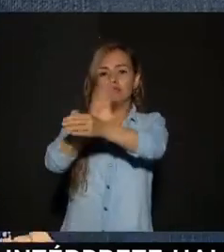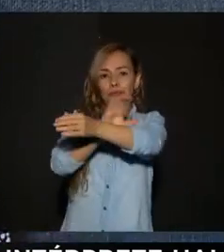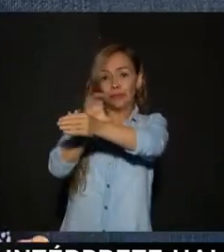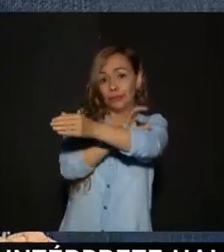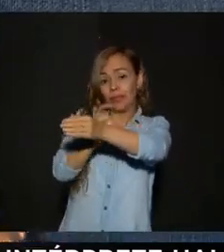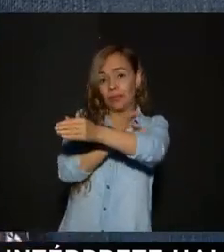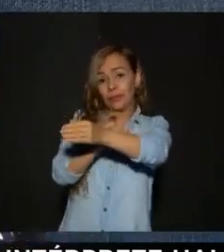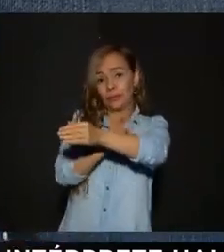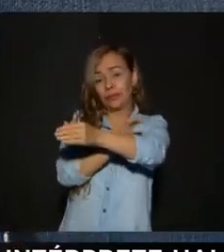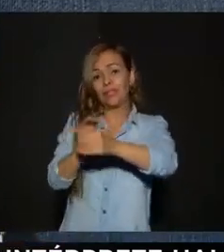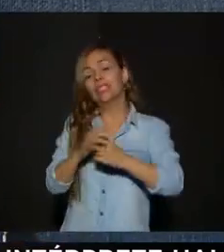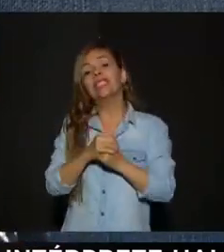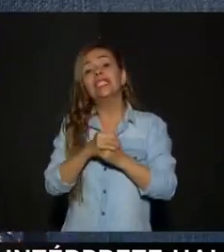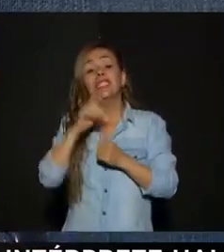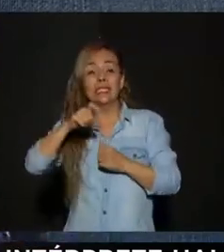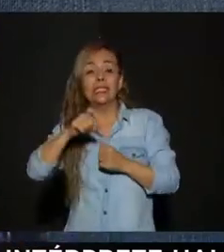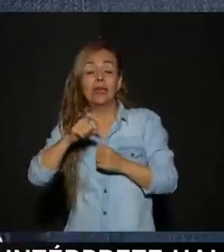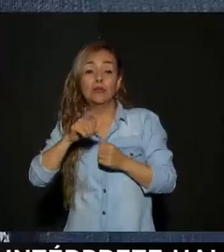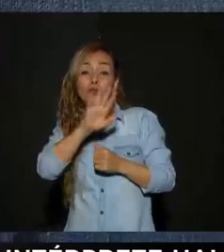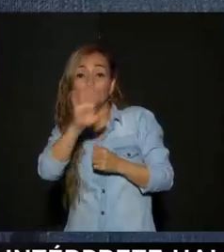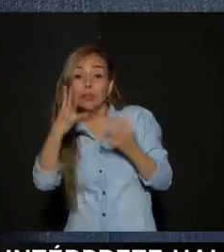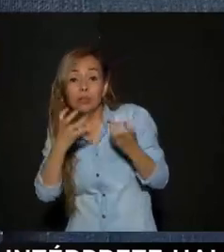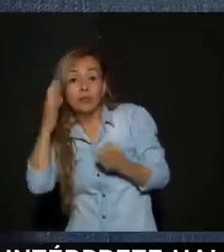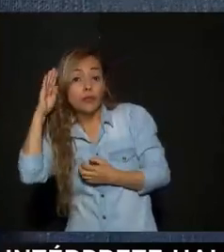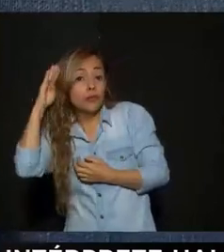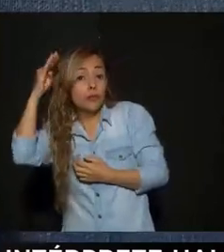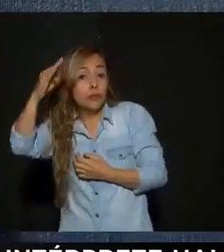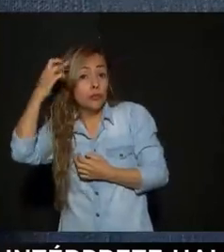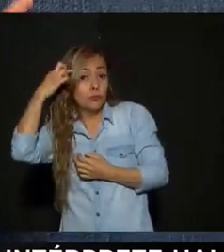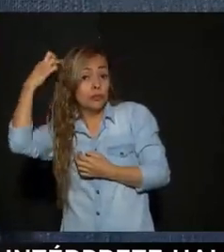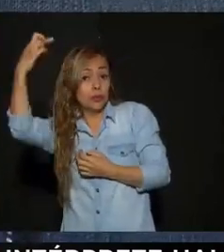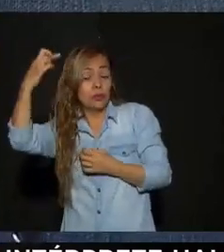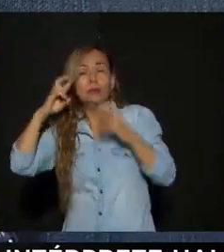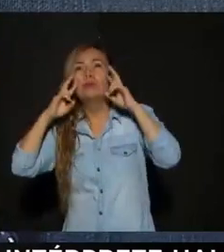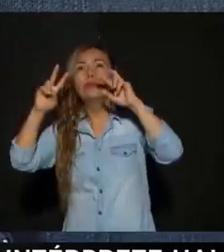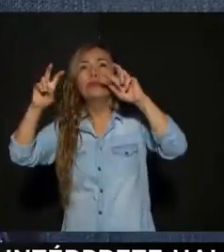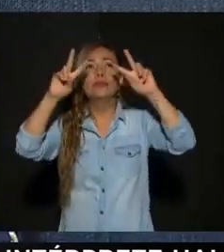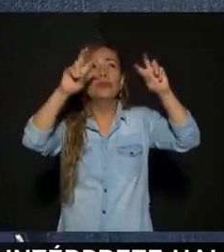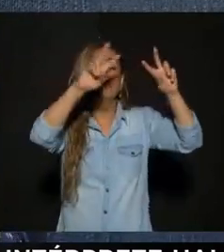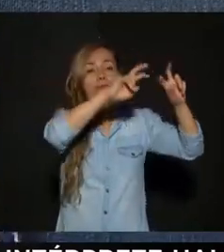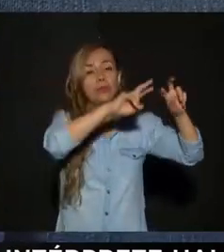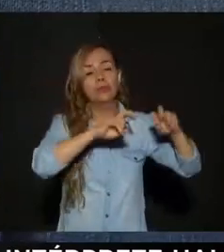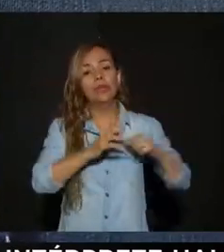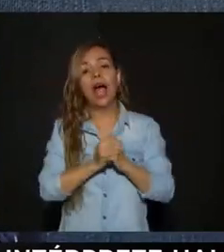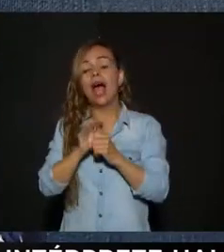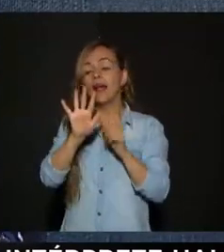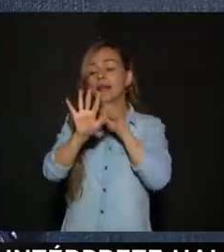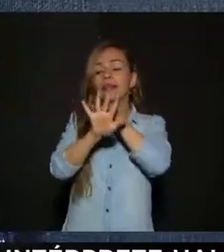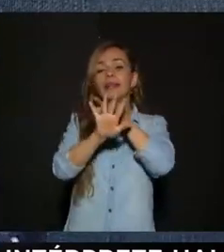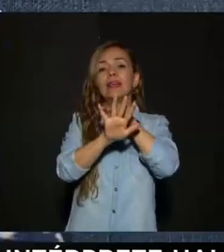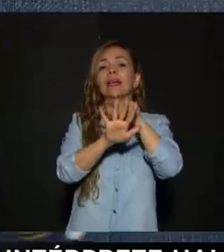ser astrónomos tenemos que aprender ciertos procedimientos. La foto es el final. La profe lo